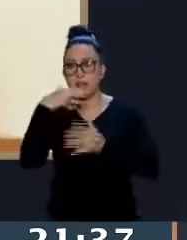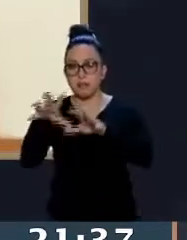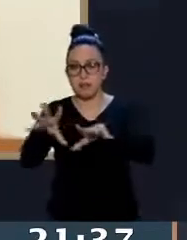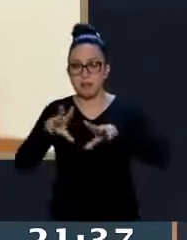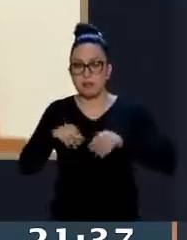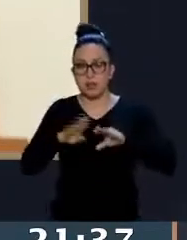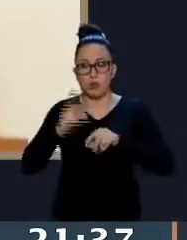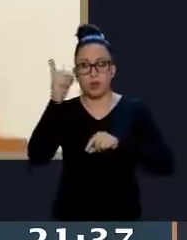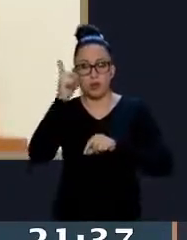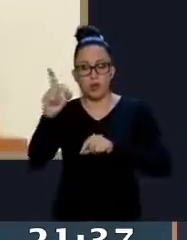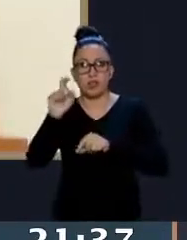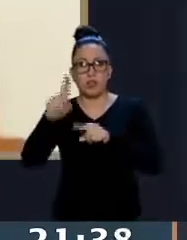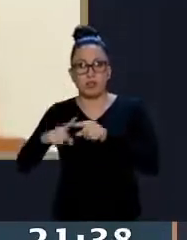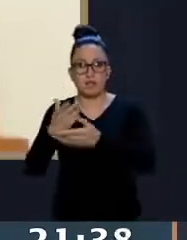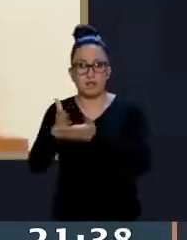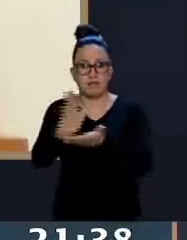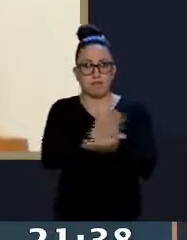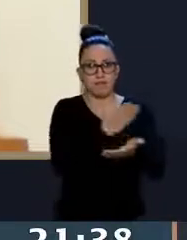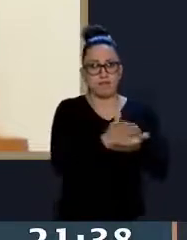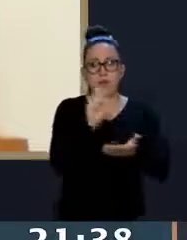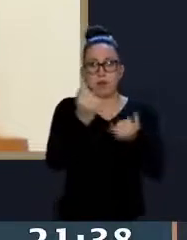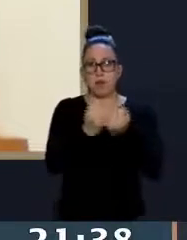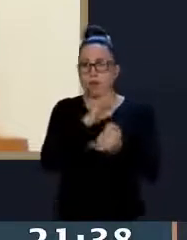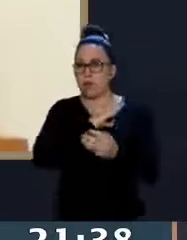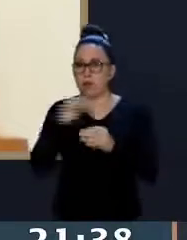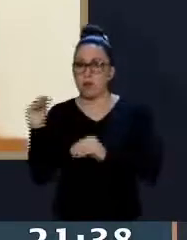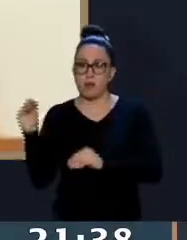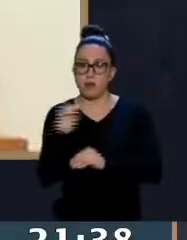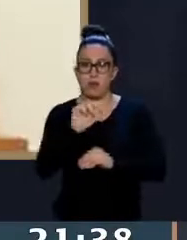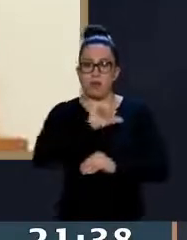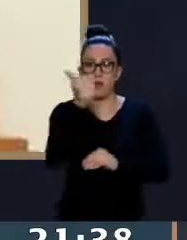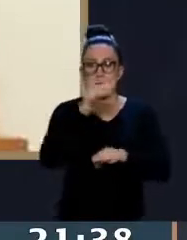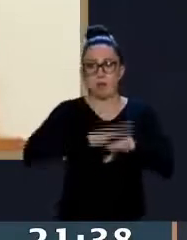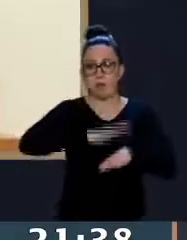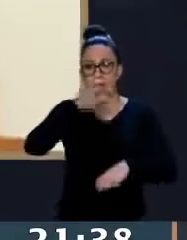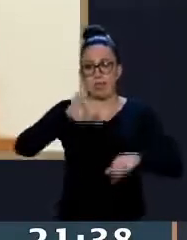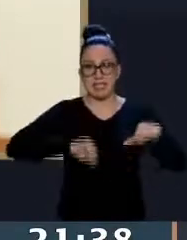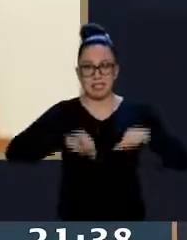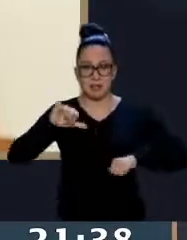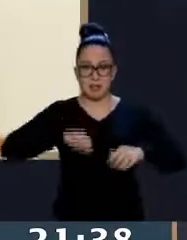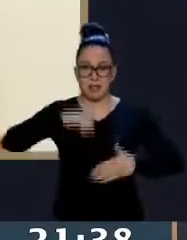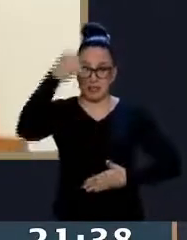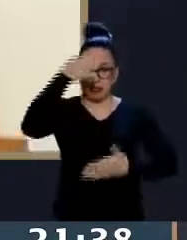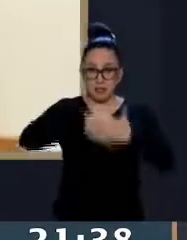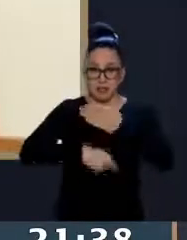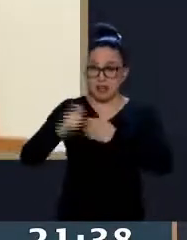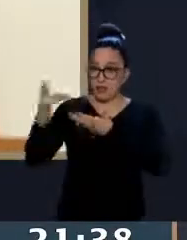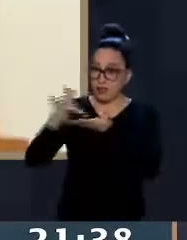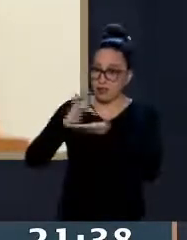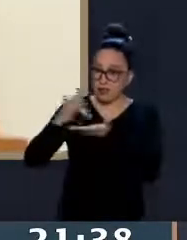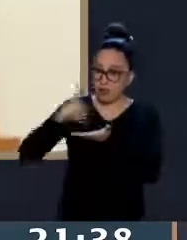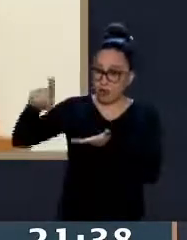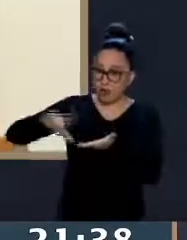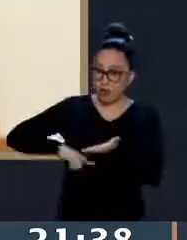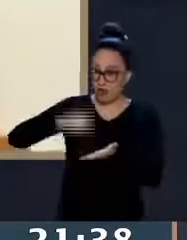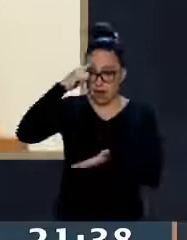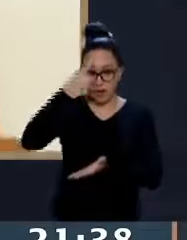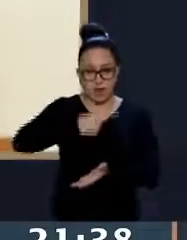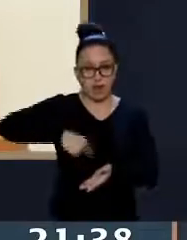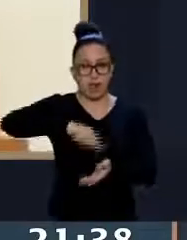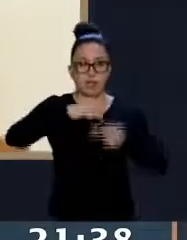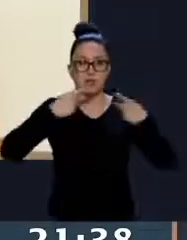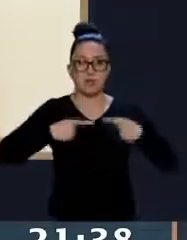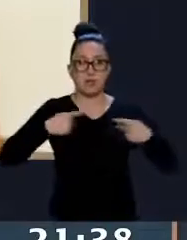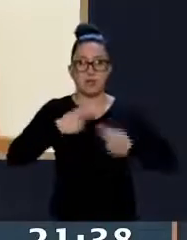orientar las diferentes actividades en el en la materia que reciben apoyos públicos precisamente al interés público al